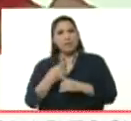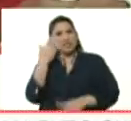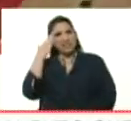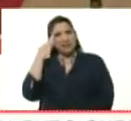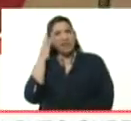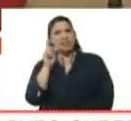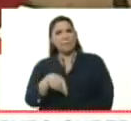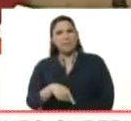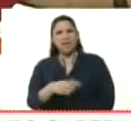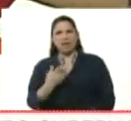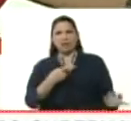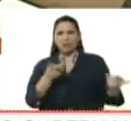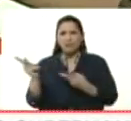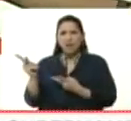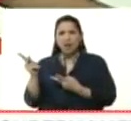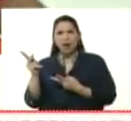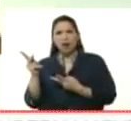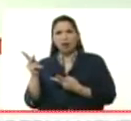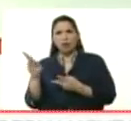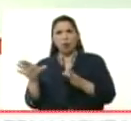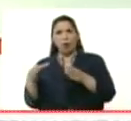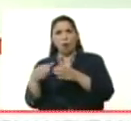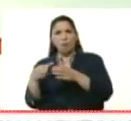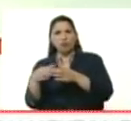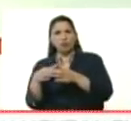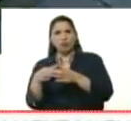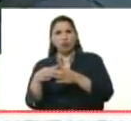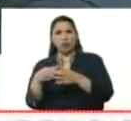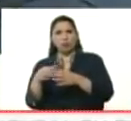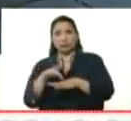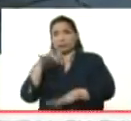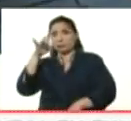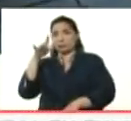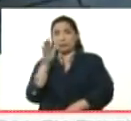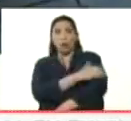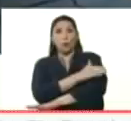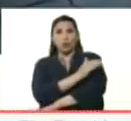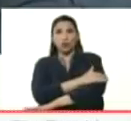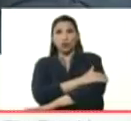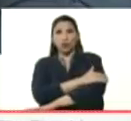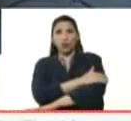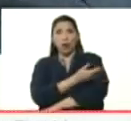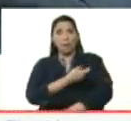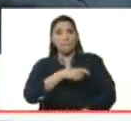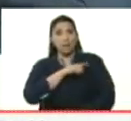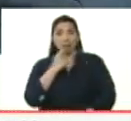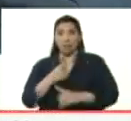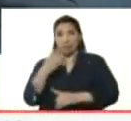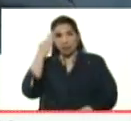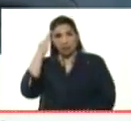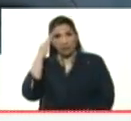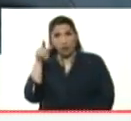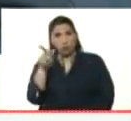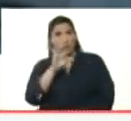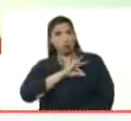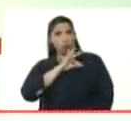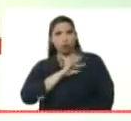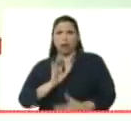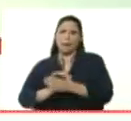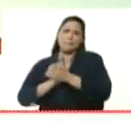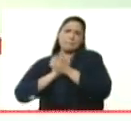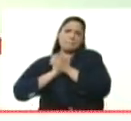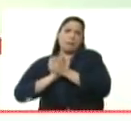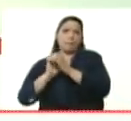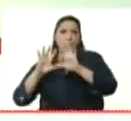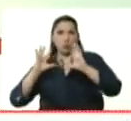que lo recibieron, los del partido de extrema derecha en España. ¿Cómo se llama? Vox, ¿es que se llama? Deberían saberlo. Esos son sus socios en el mundo.